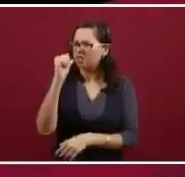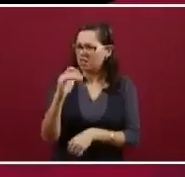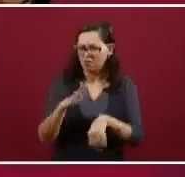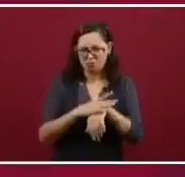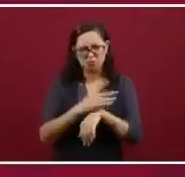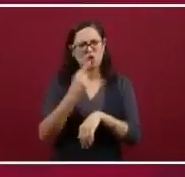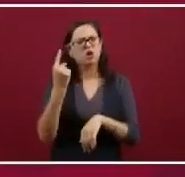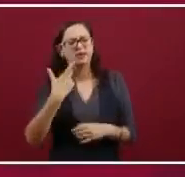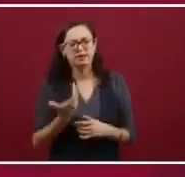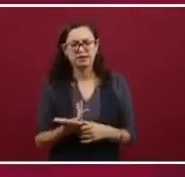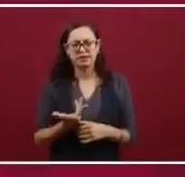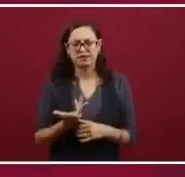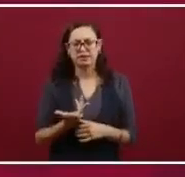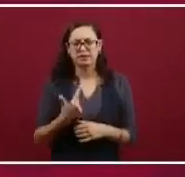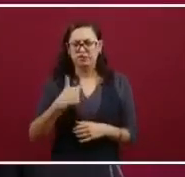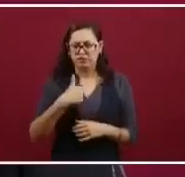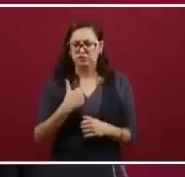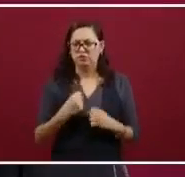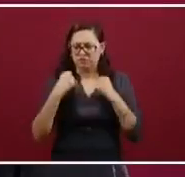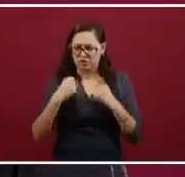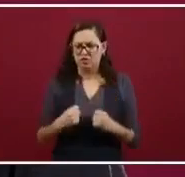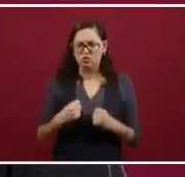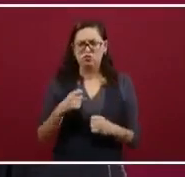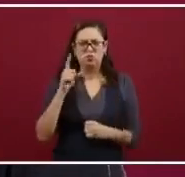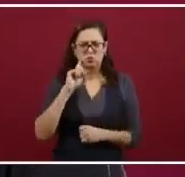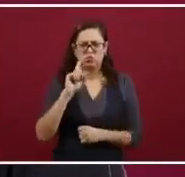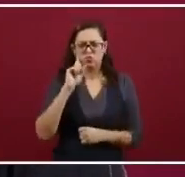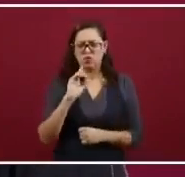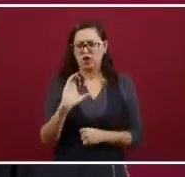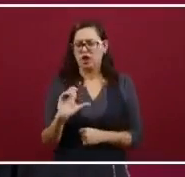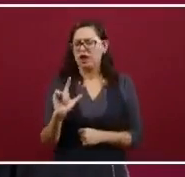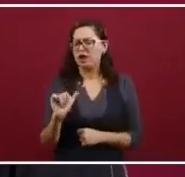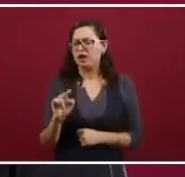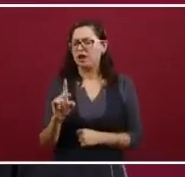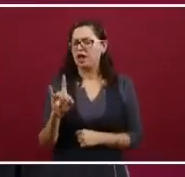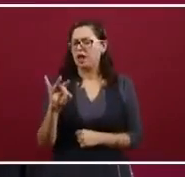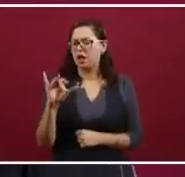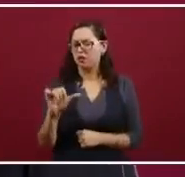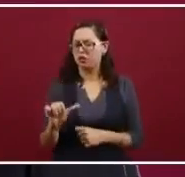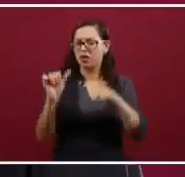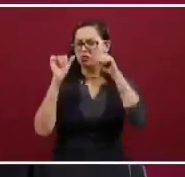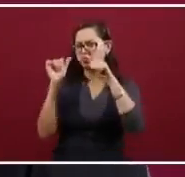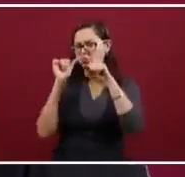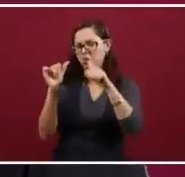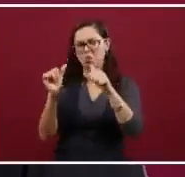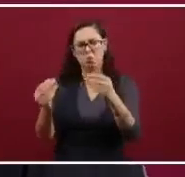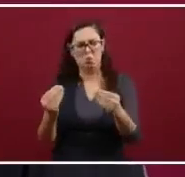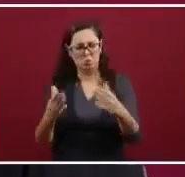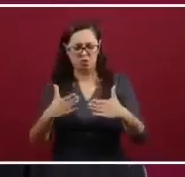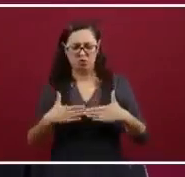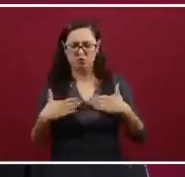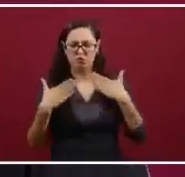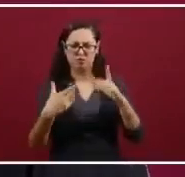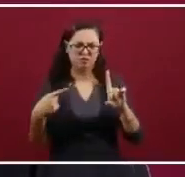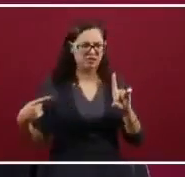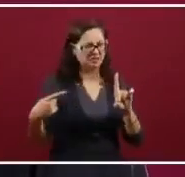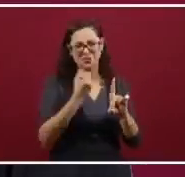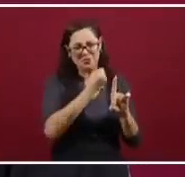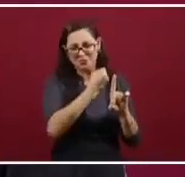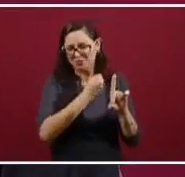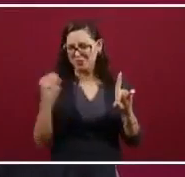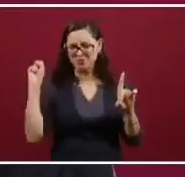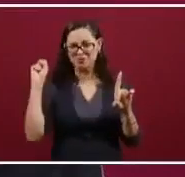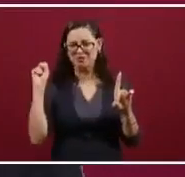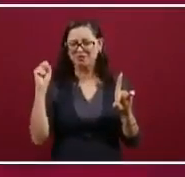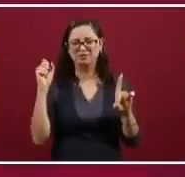O sea, estoy seguro de que Claudia está muy pendiente, le tengo mucha confianza, es una mujer extraordinaria.